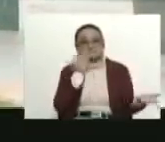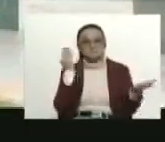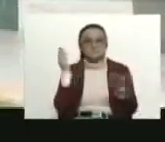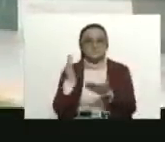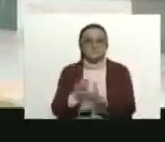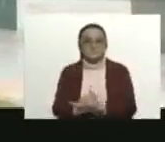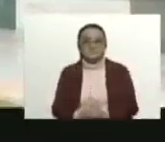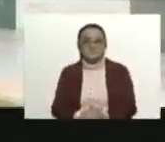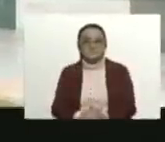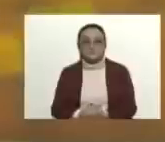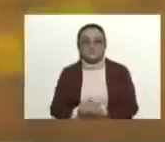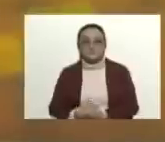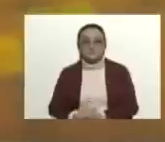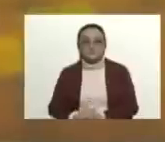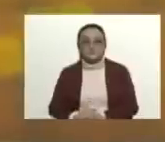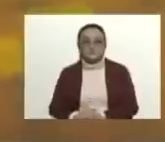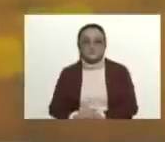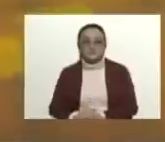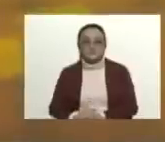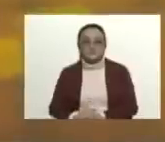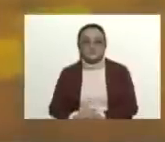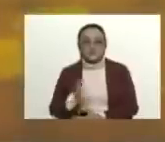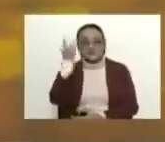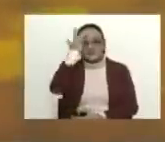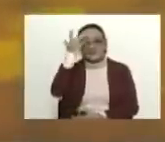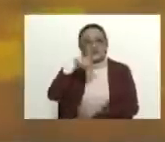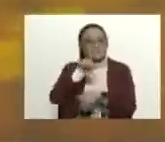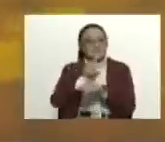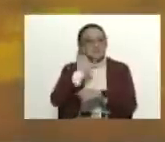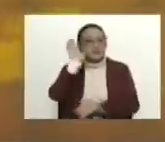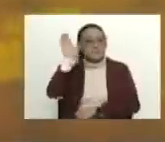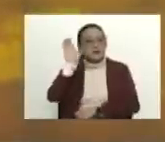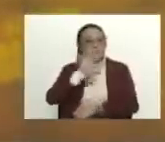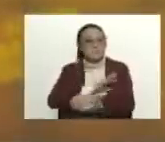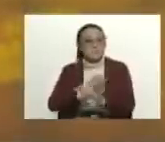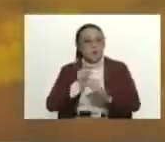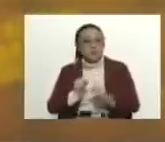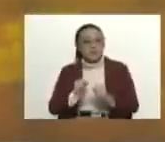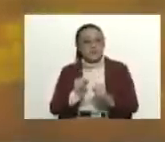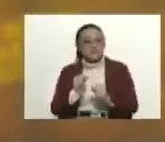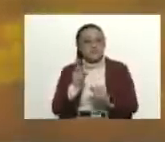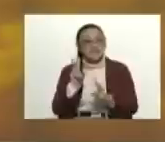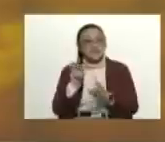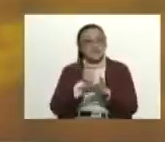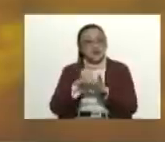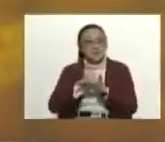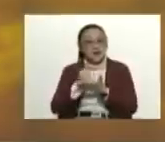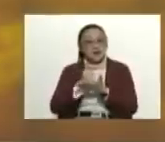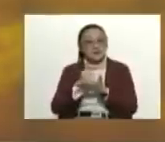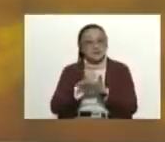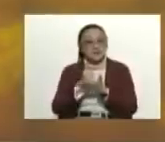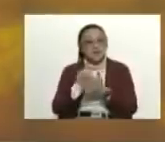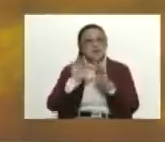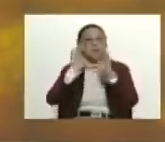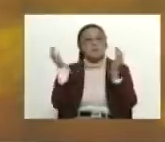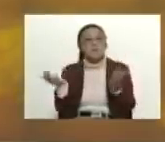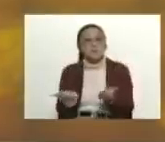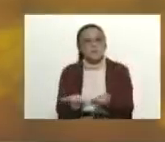Bolívar, La Noticia. La India es una de las principales potencialidades a nivel farmacéutico a nivel global.